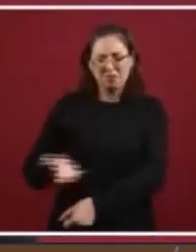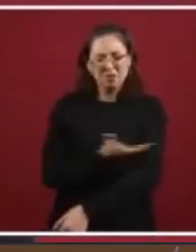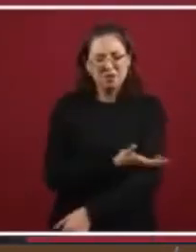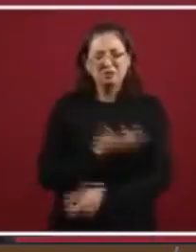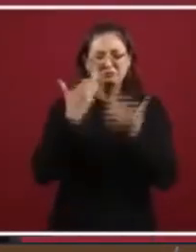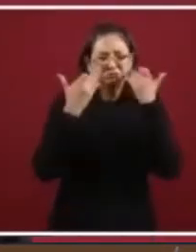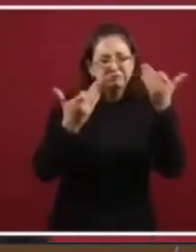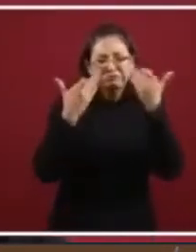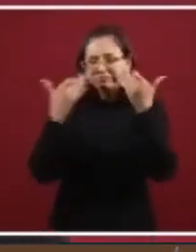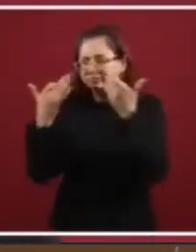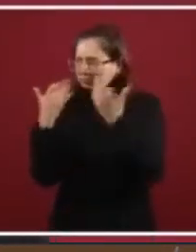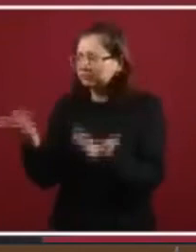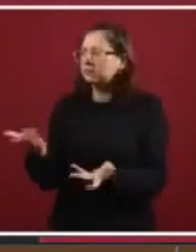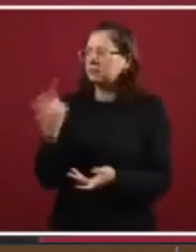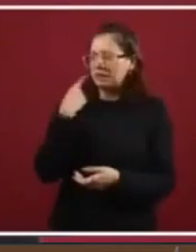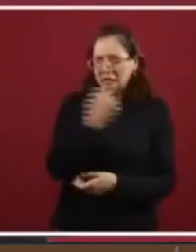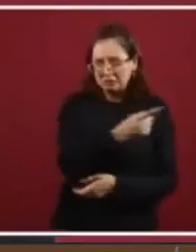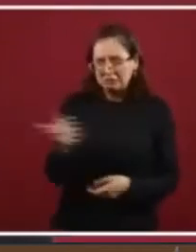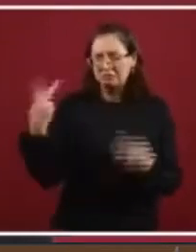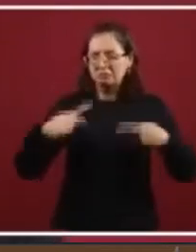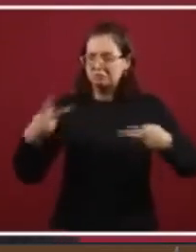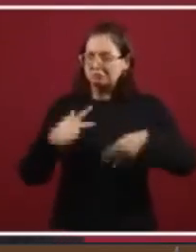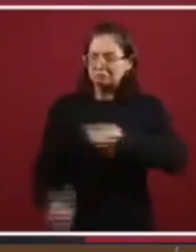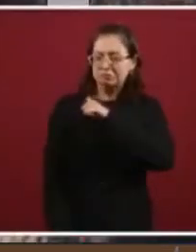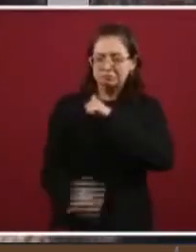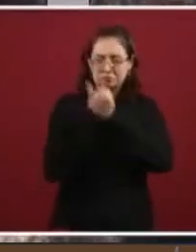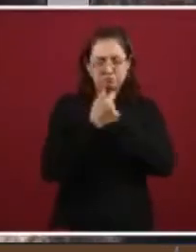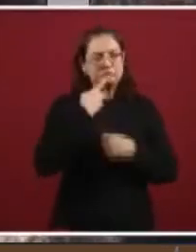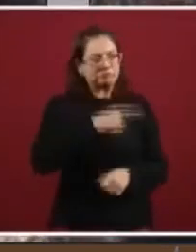cuando la gente me está diciendo esto